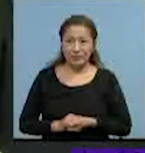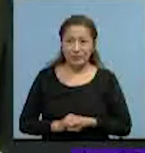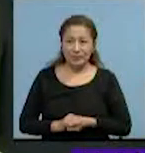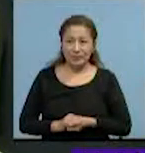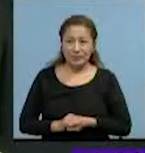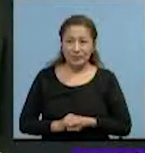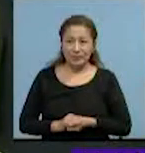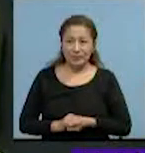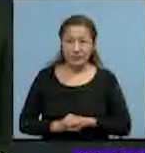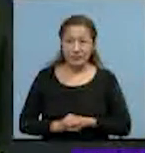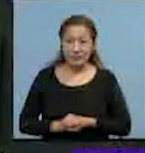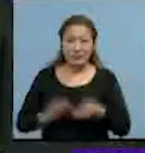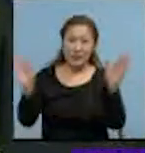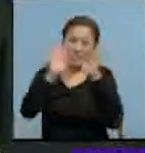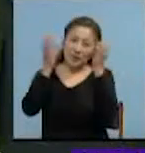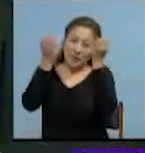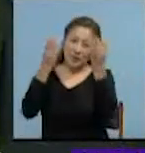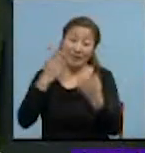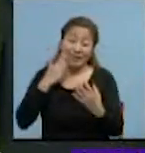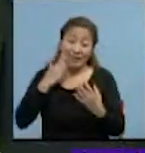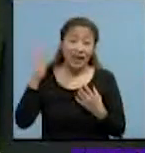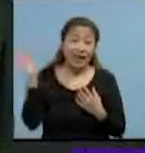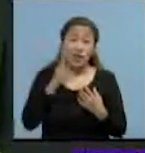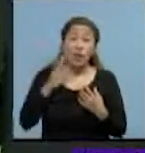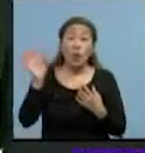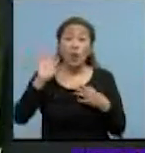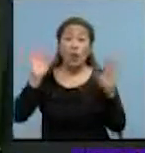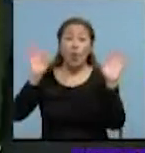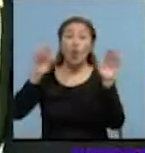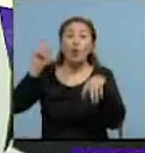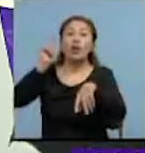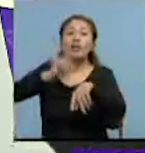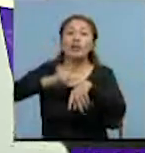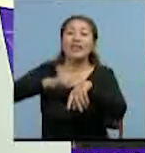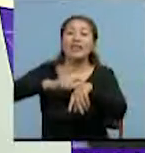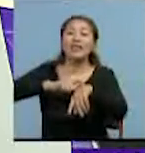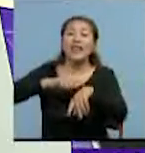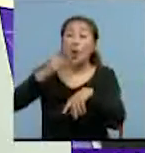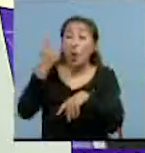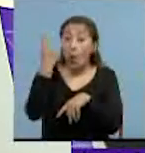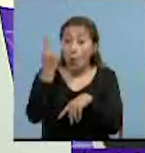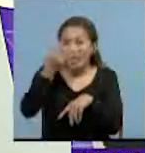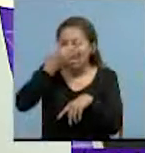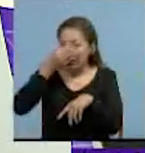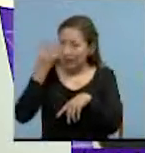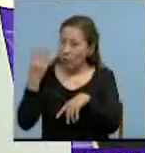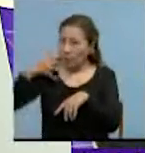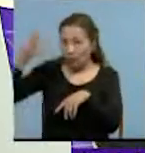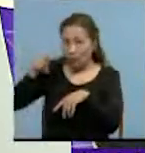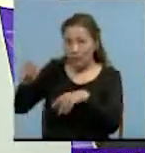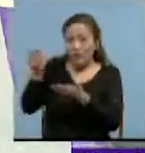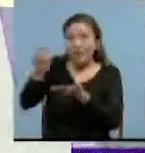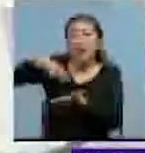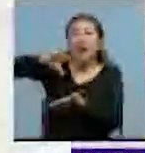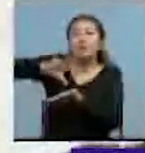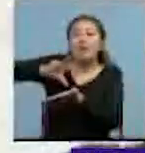Después las heridos. Fotos, ¿no? Muy buenas tardes a todos. Hola Héctor, ¿cómo te va? Son las 13:24 acá en Purmamarca. Estamos en la Plaza 9